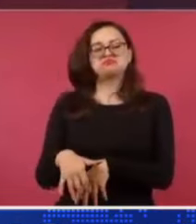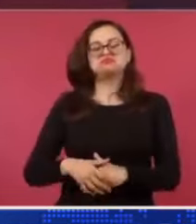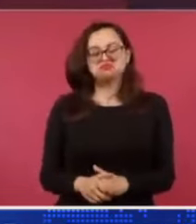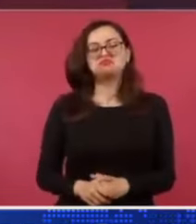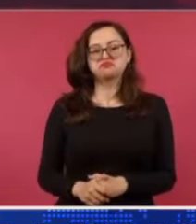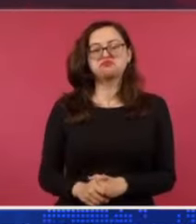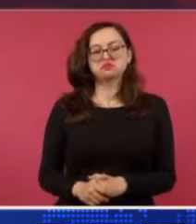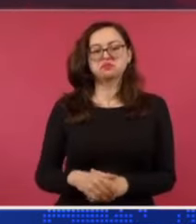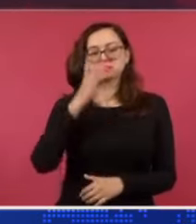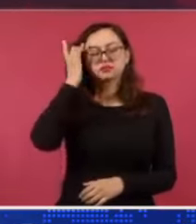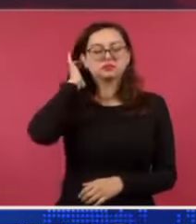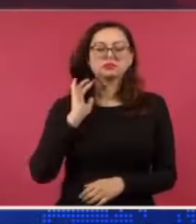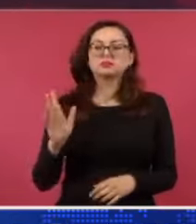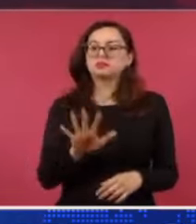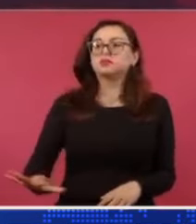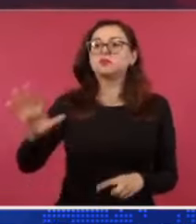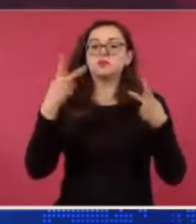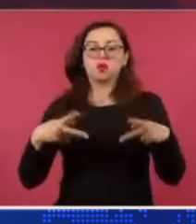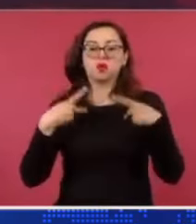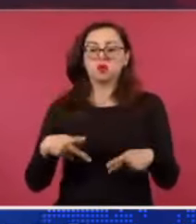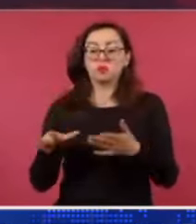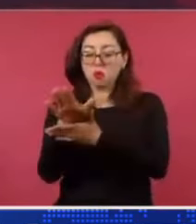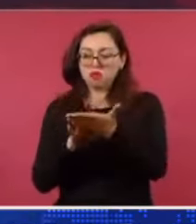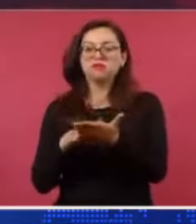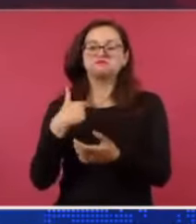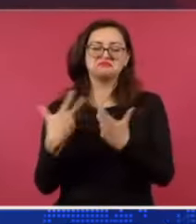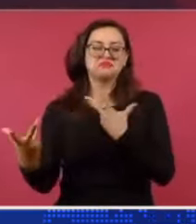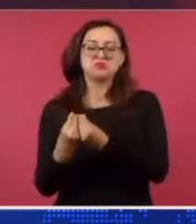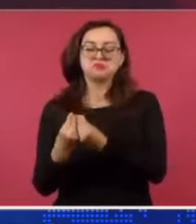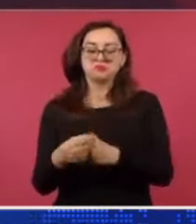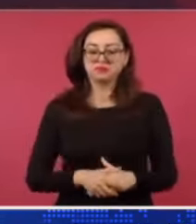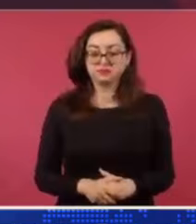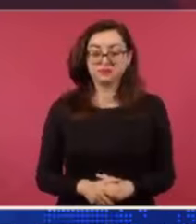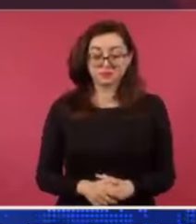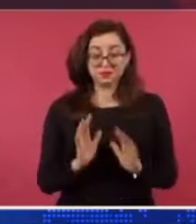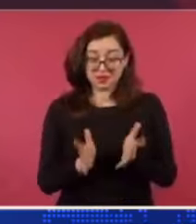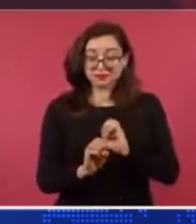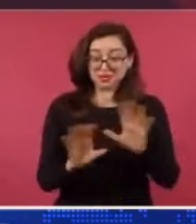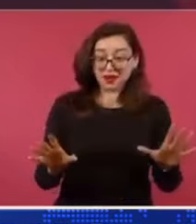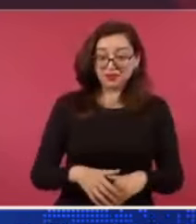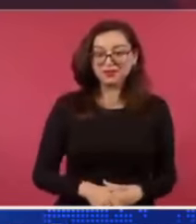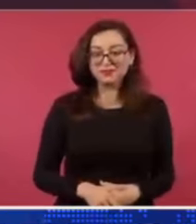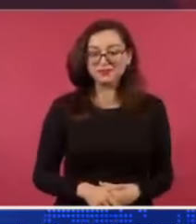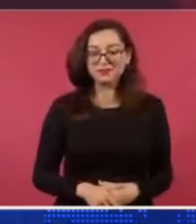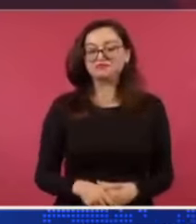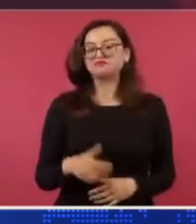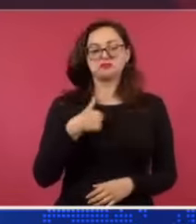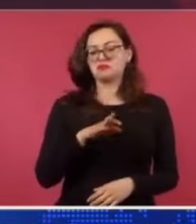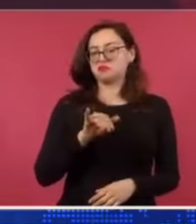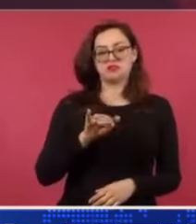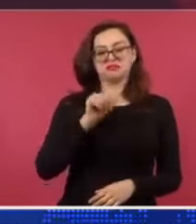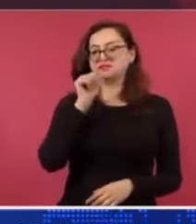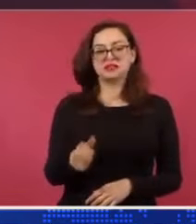pertenezco al pueblo y al pueblo raso. Ya, que quede claro. Y no soy fifí.